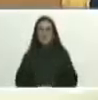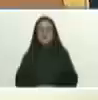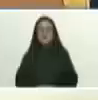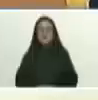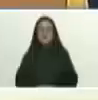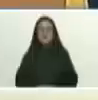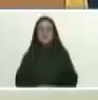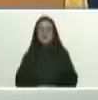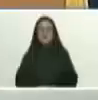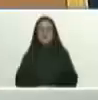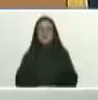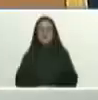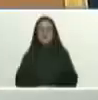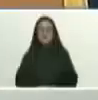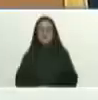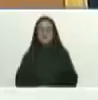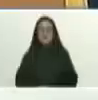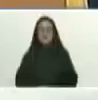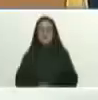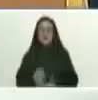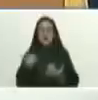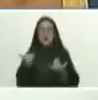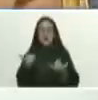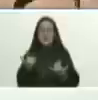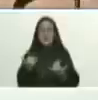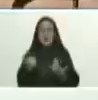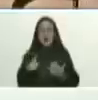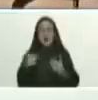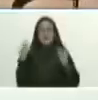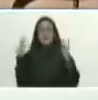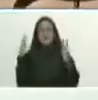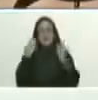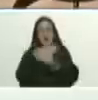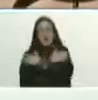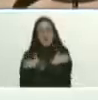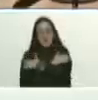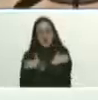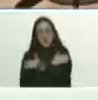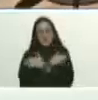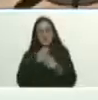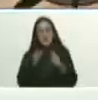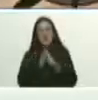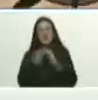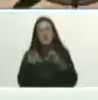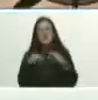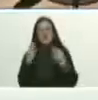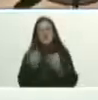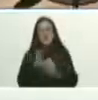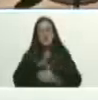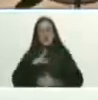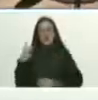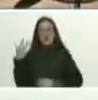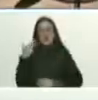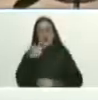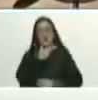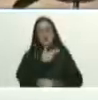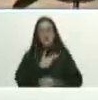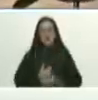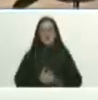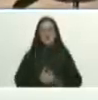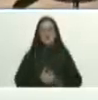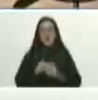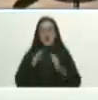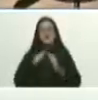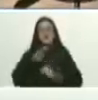Bueno, de aquí lo que nos toca es darles un aplauso y un abrazo a todas estas familias de Tejería.